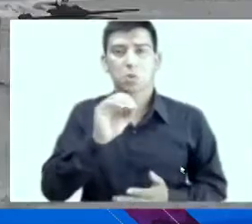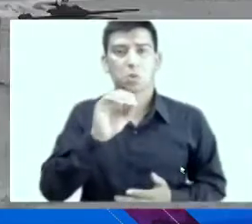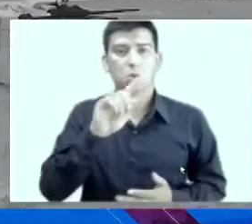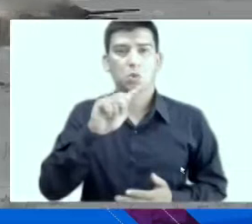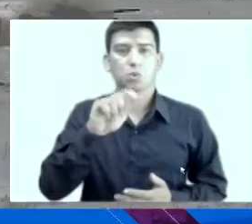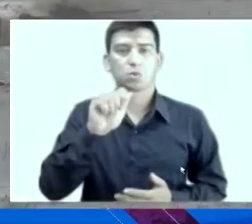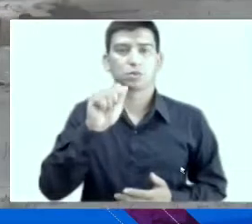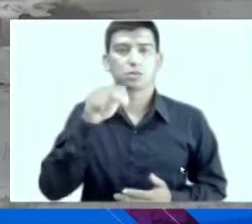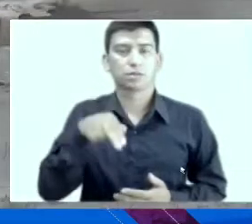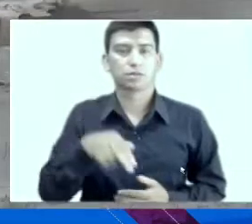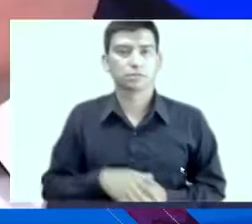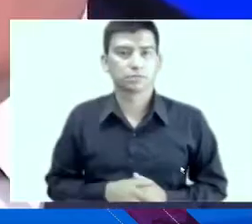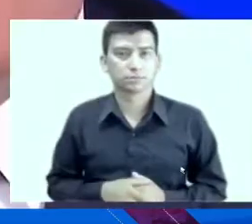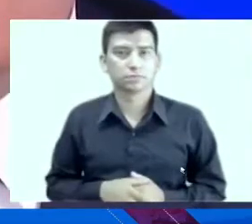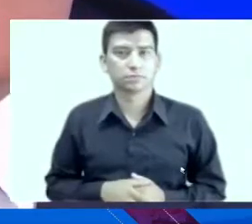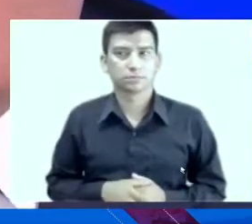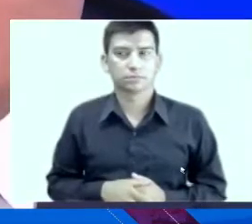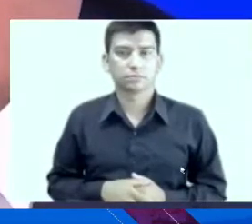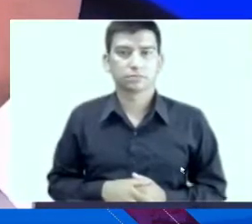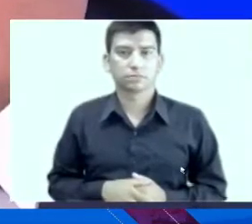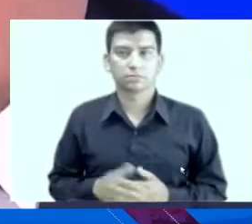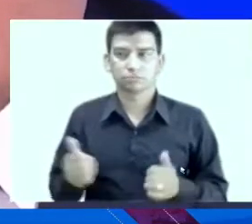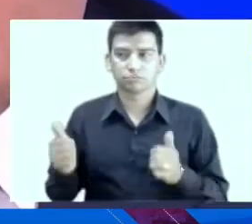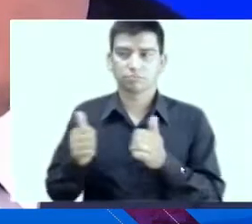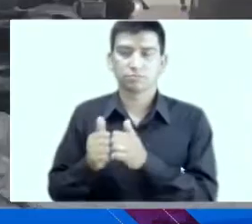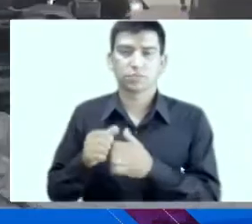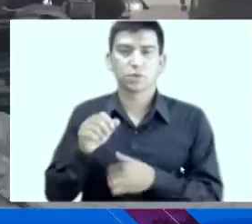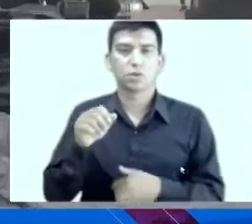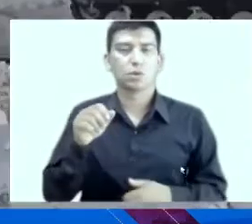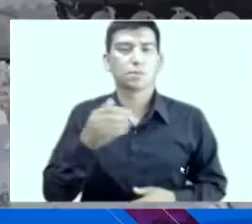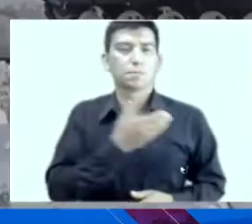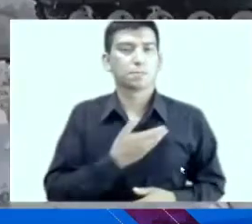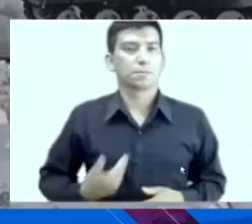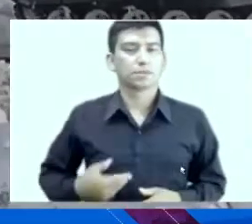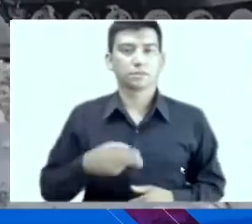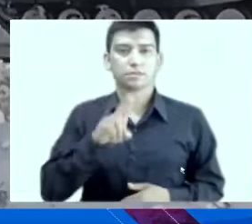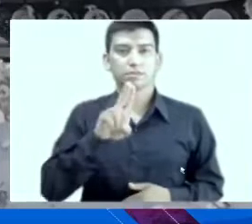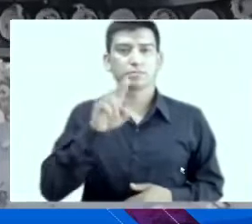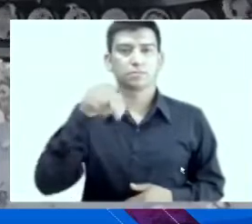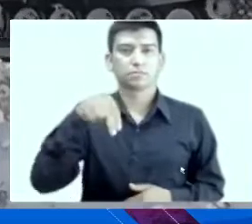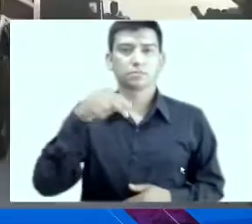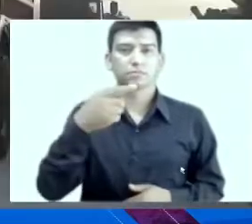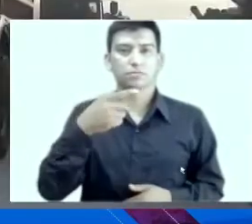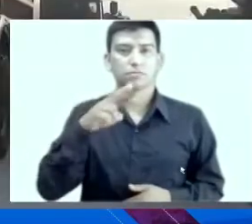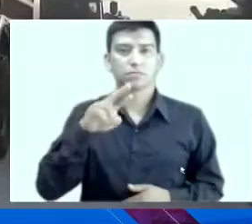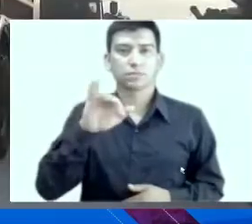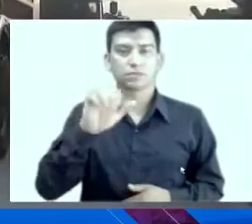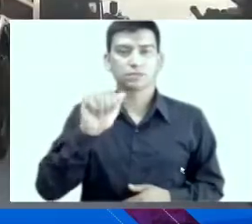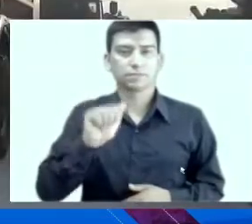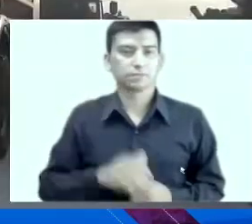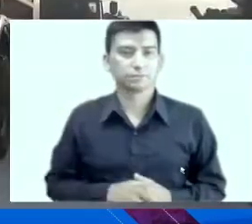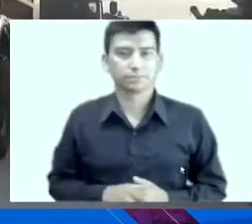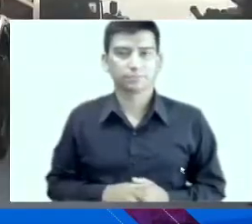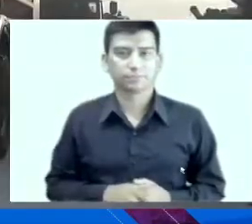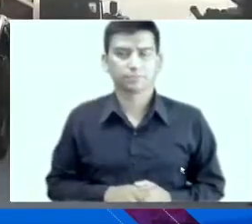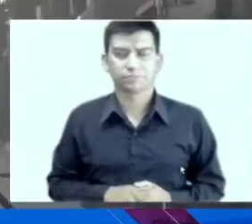encuentro con el primer ministro de Hungría. Sí, categórico, esa es la misma lectura. ¿Y qué novedades pudo